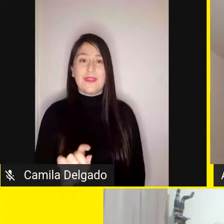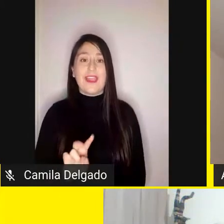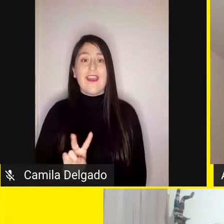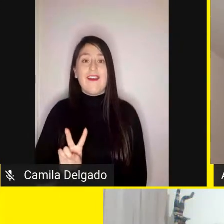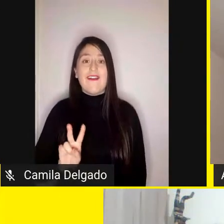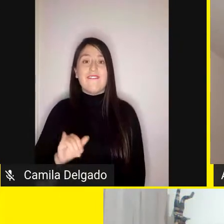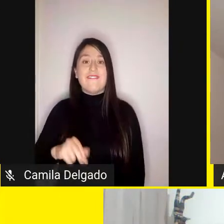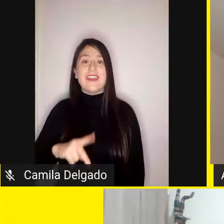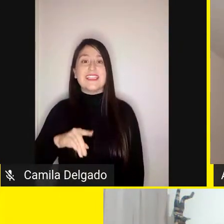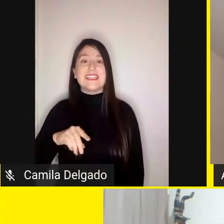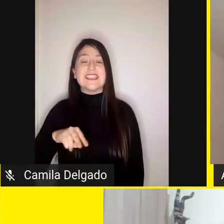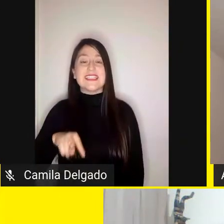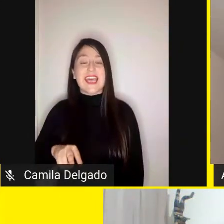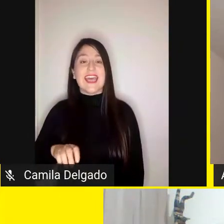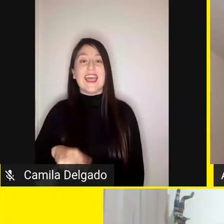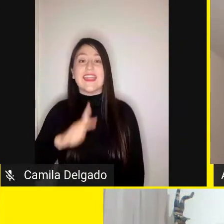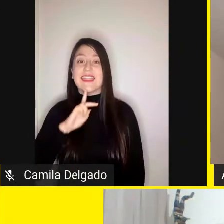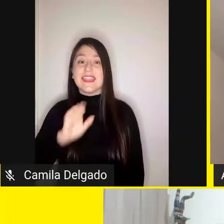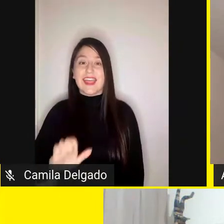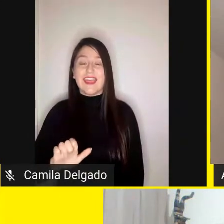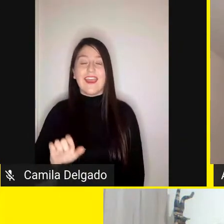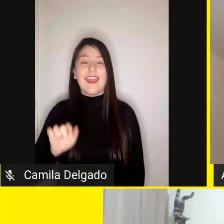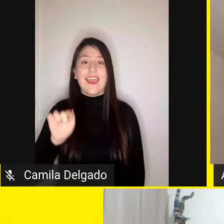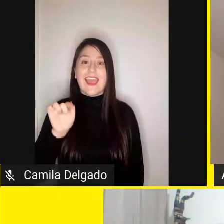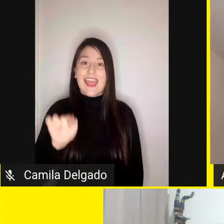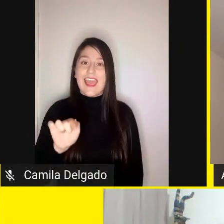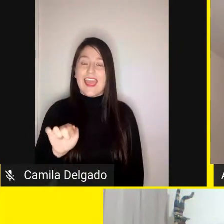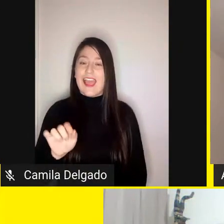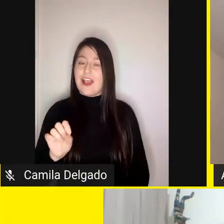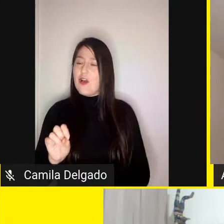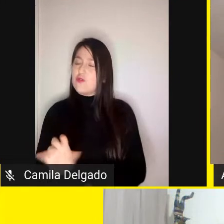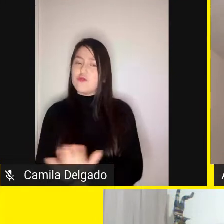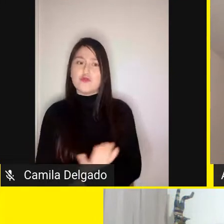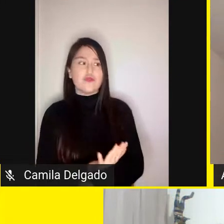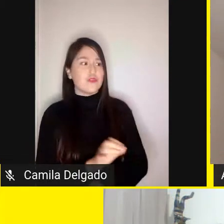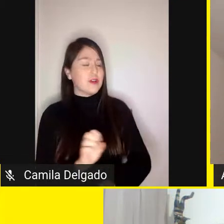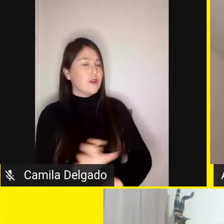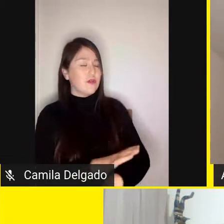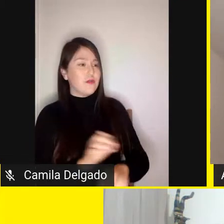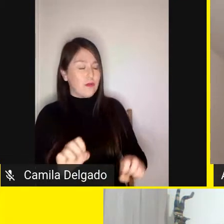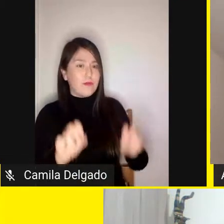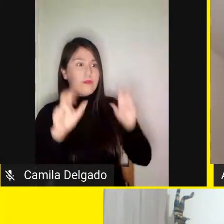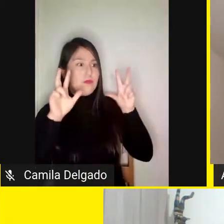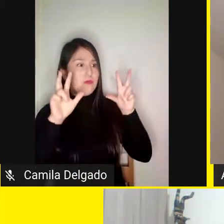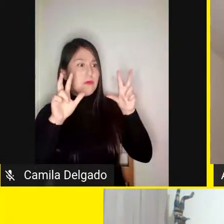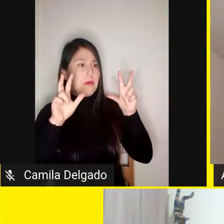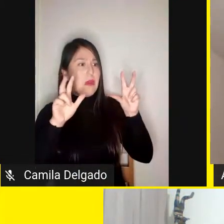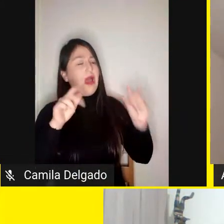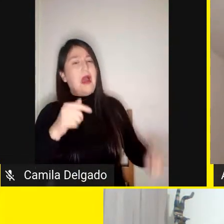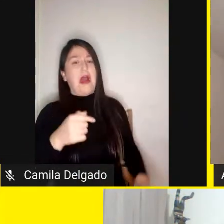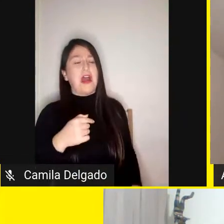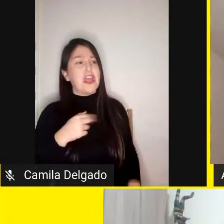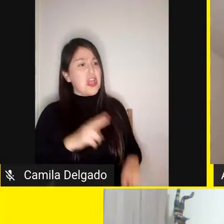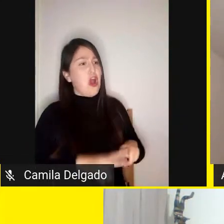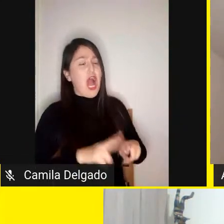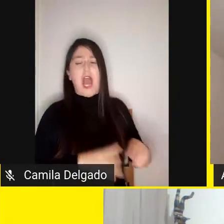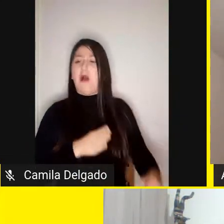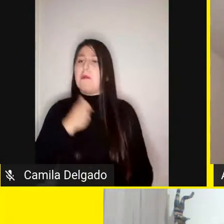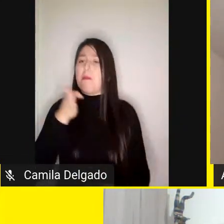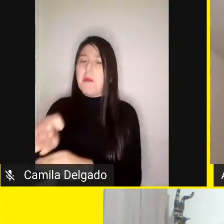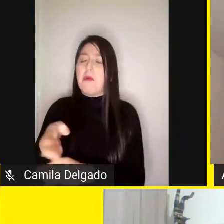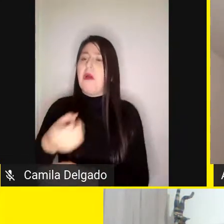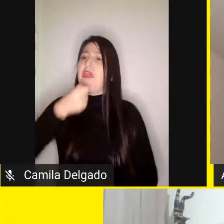el día de hoy, cuanta cosa él lo conmueve y lo impacta, él va y hace alguna acción judicial o presenta